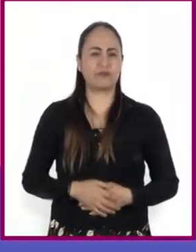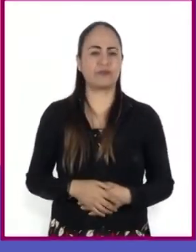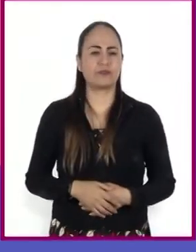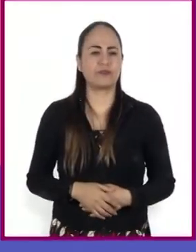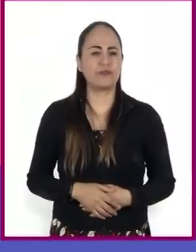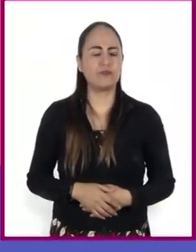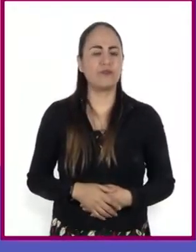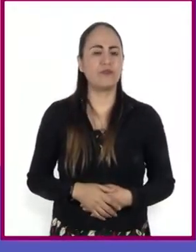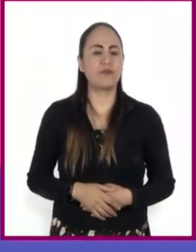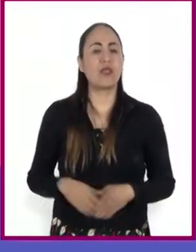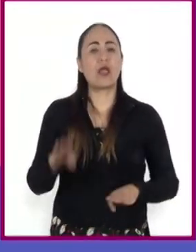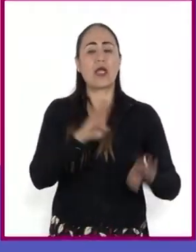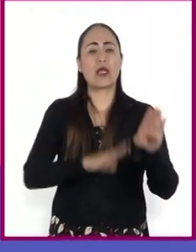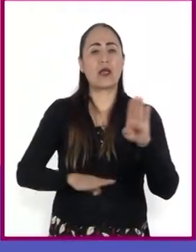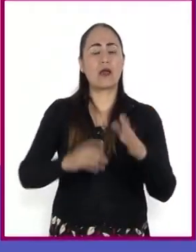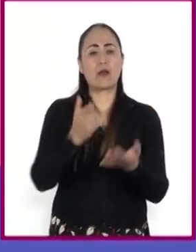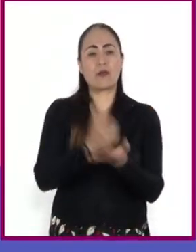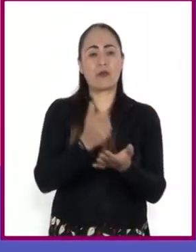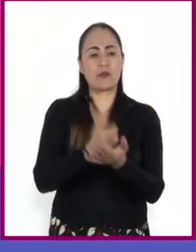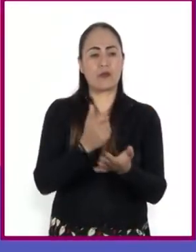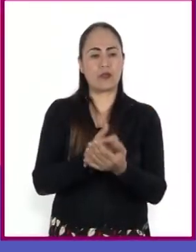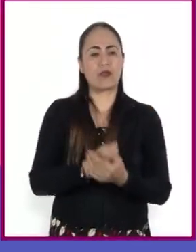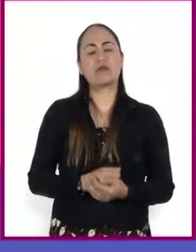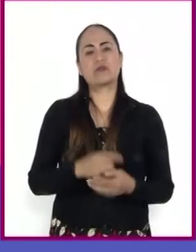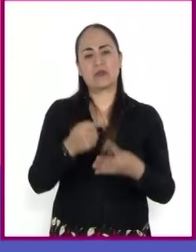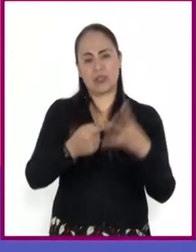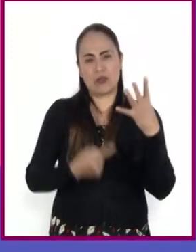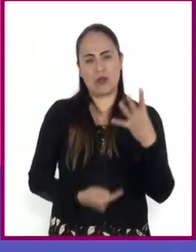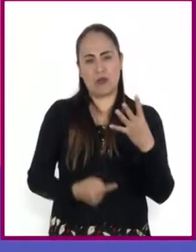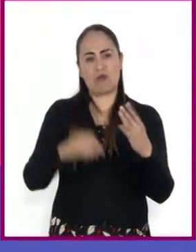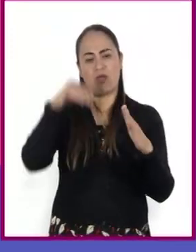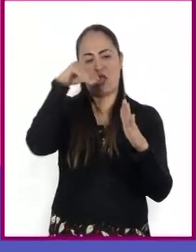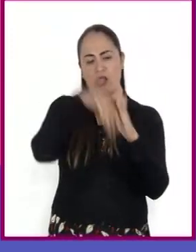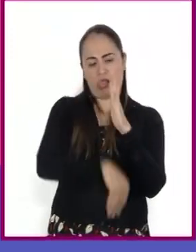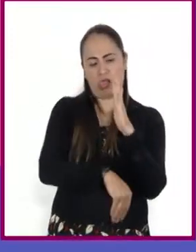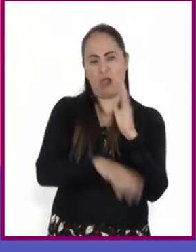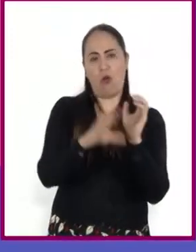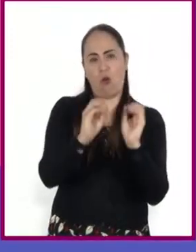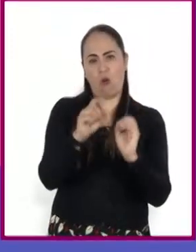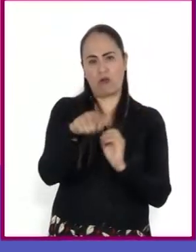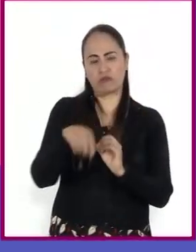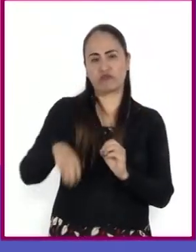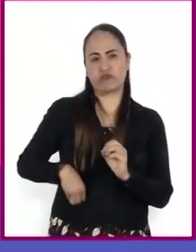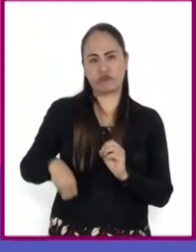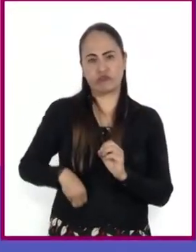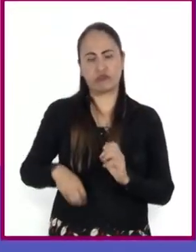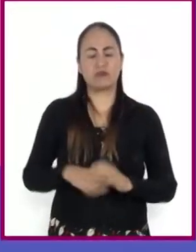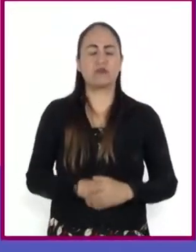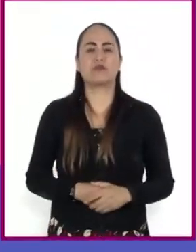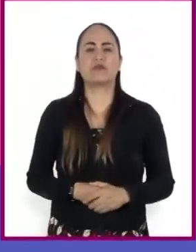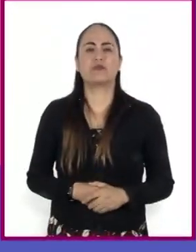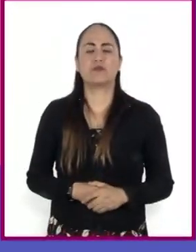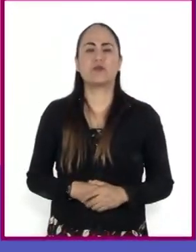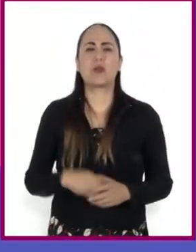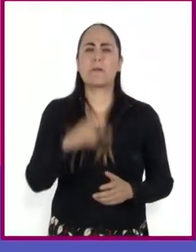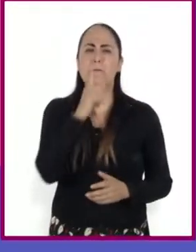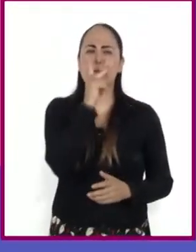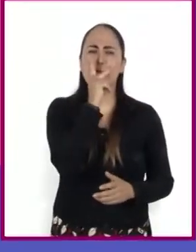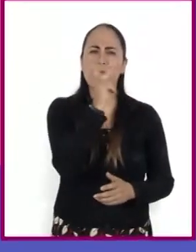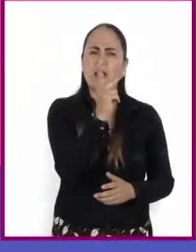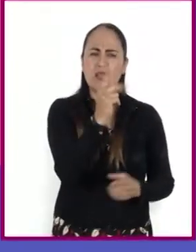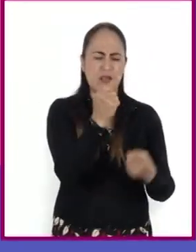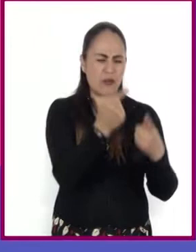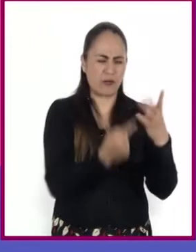a la recesión o la provoca. Para conocer el significado de un término, es importante tener en cuenta que